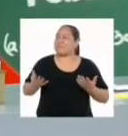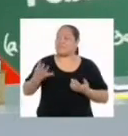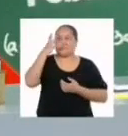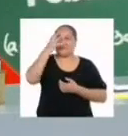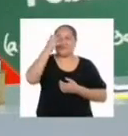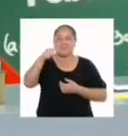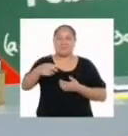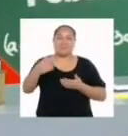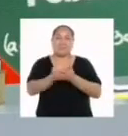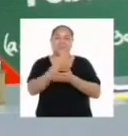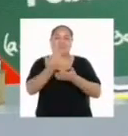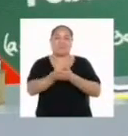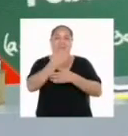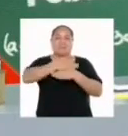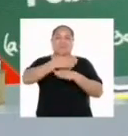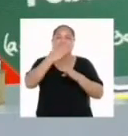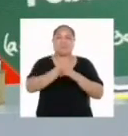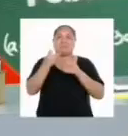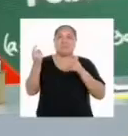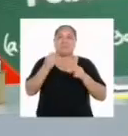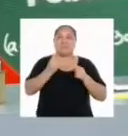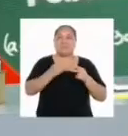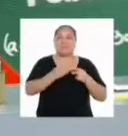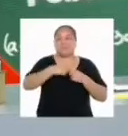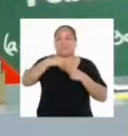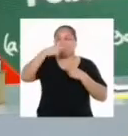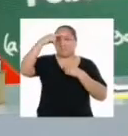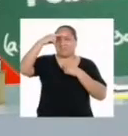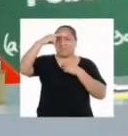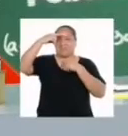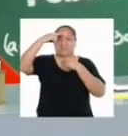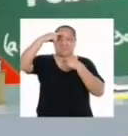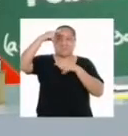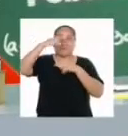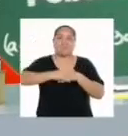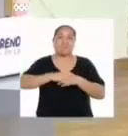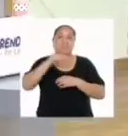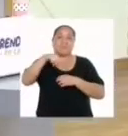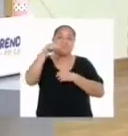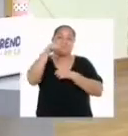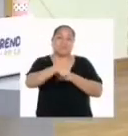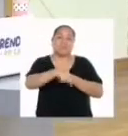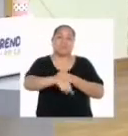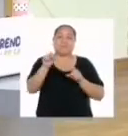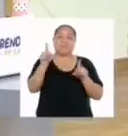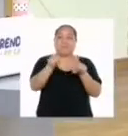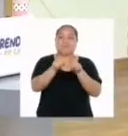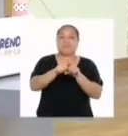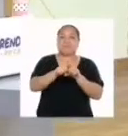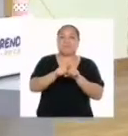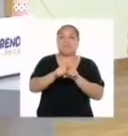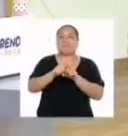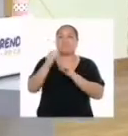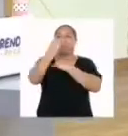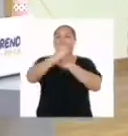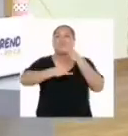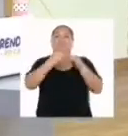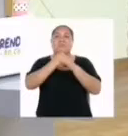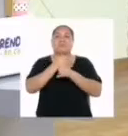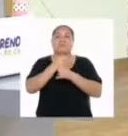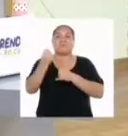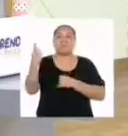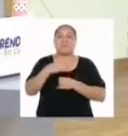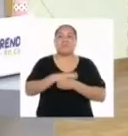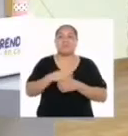¡Qué chévere está el nuevo formato del Rappi Noticiero, con Rappi Noticias locales e internacionales! Me gustó principalmente la que informaba